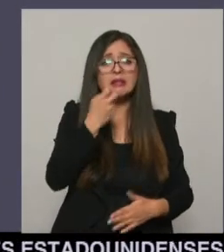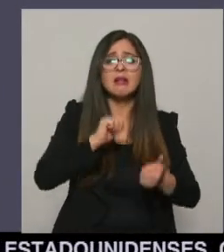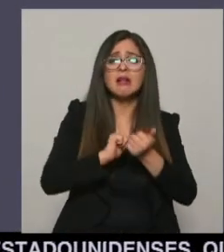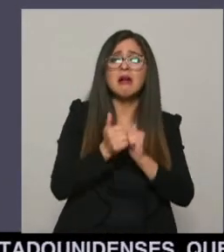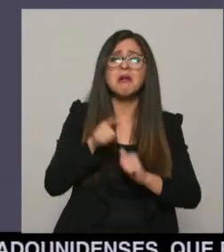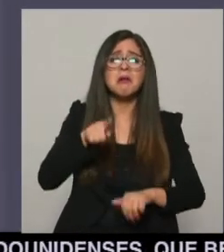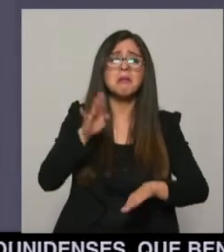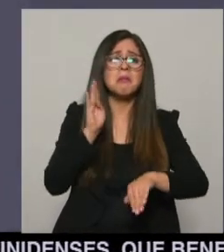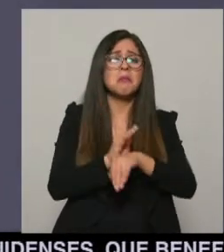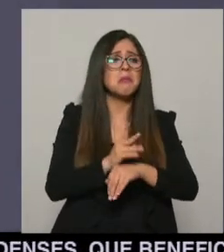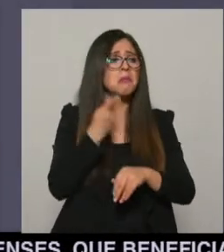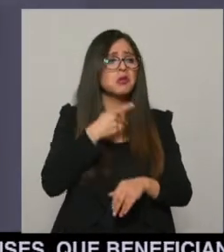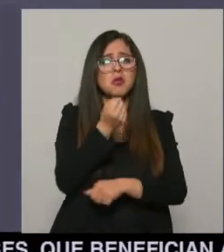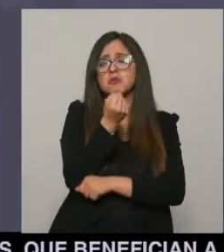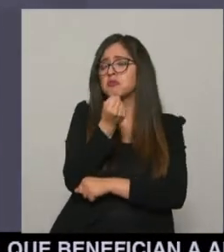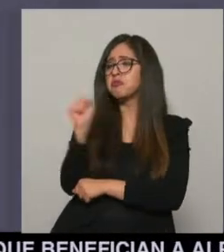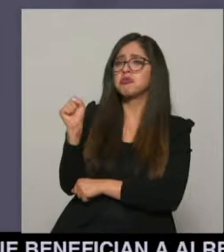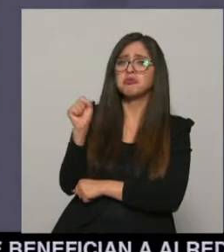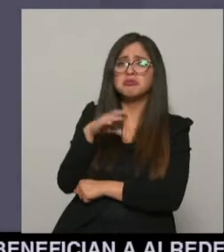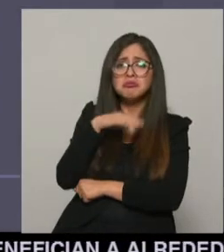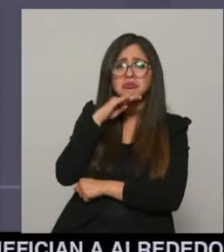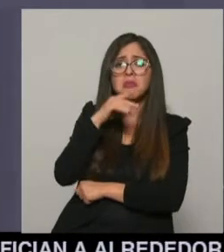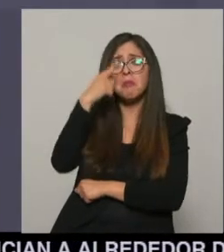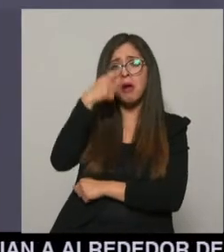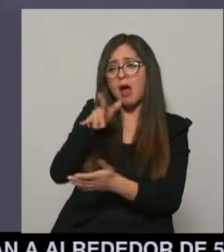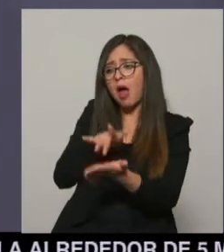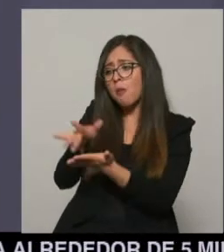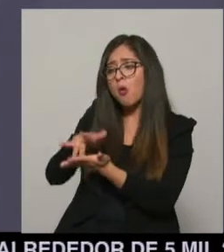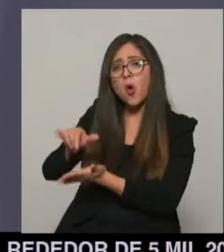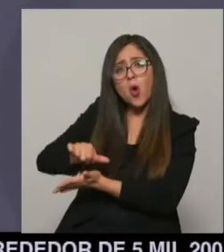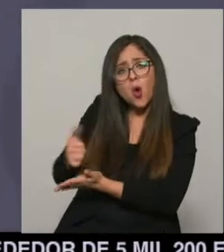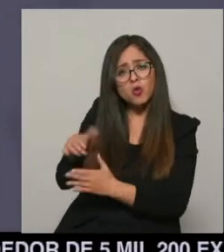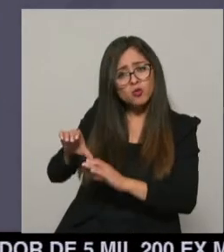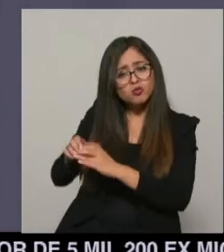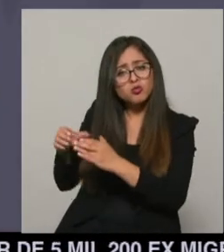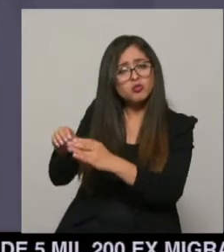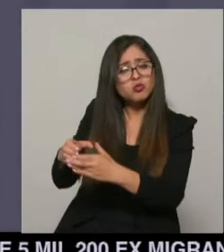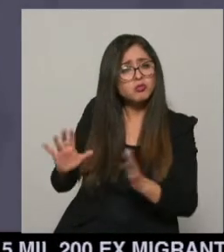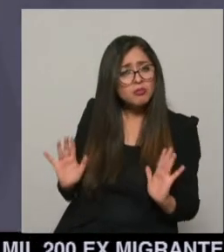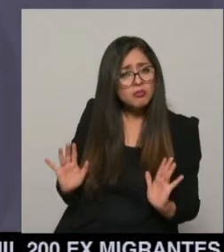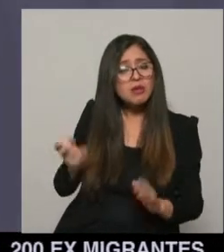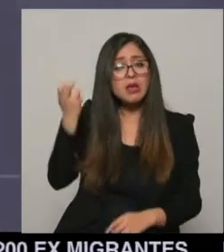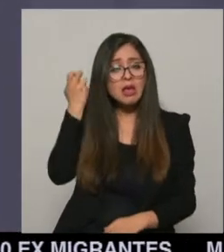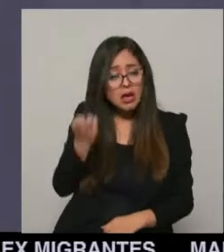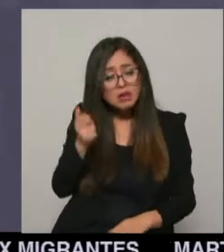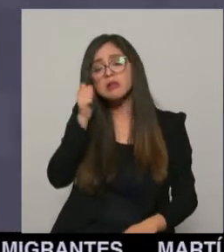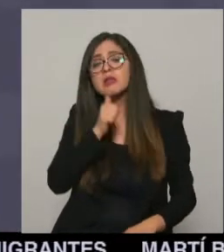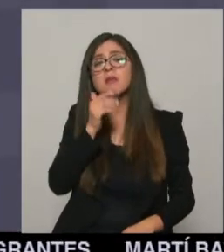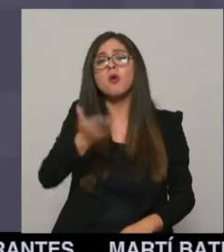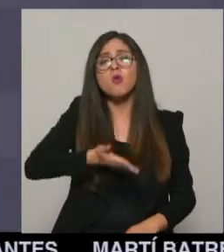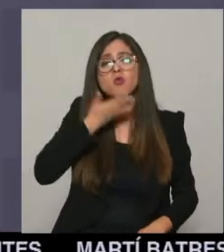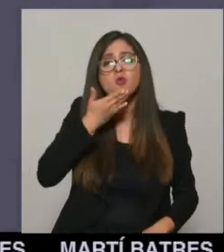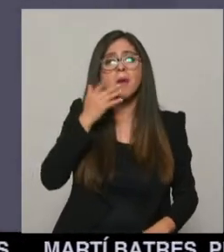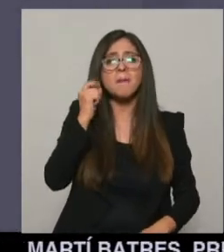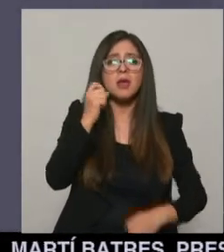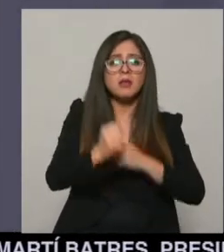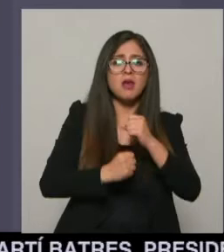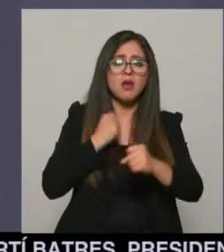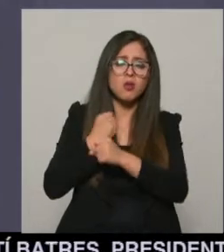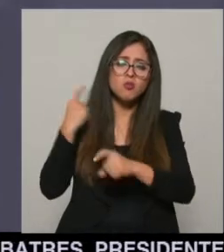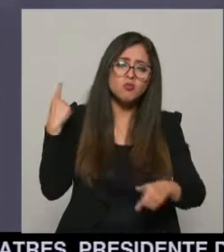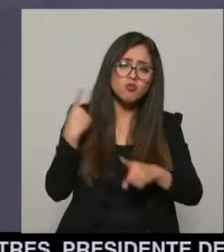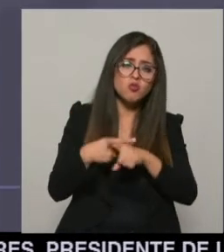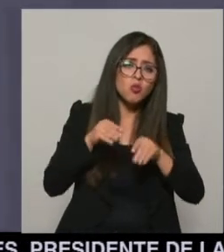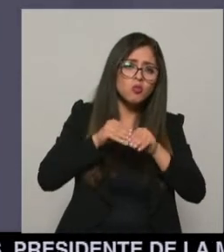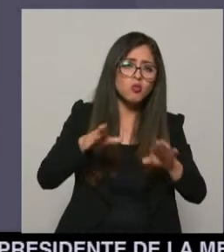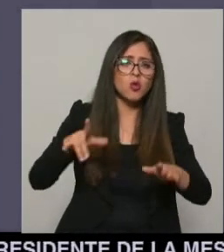los problemas para favorecer a algunos sectores en lo específico. Ese es un reto que tiene esta ciudad durante 20 años. Yo espero de verdad, y así se lo he